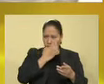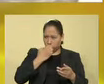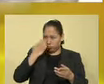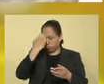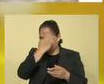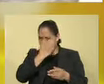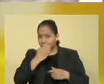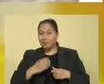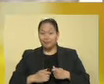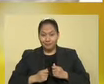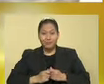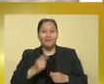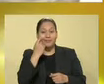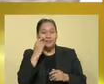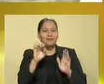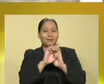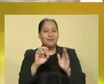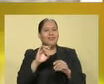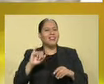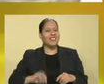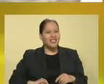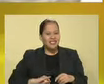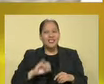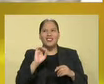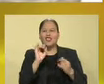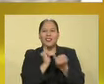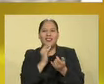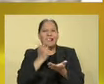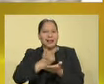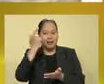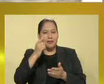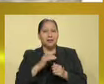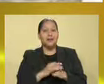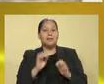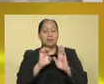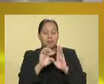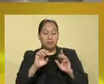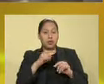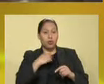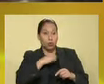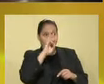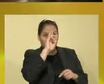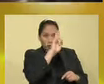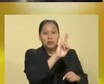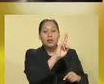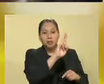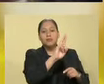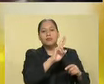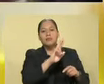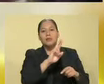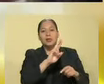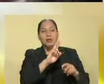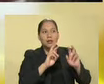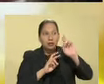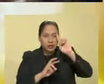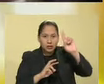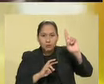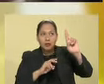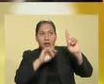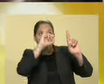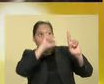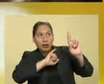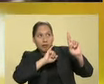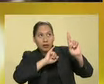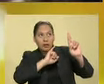entonces, fíjate qué interesante y fíjate qué grave. El hombre Muy grave, respeta, por supuesto. claro, porque entonces el hombre respeta a su jefe